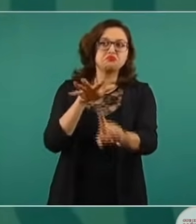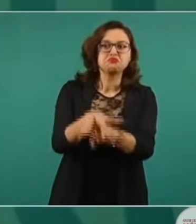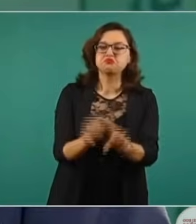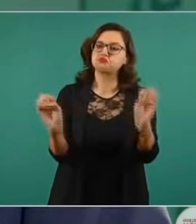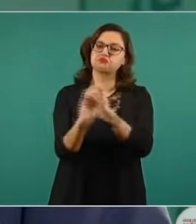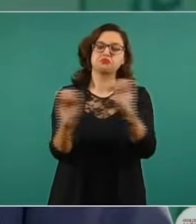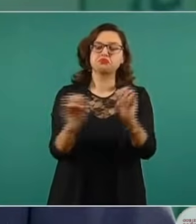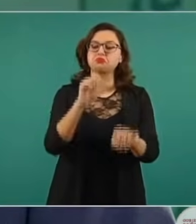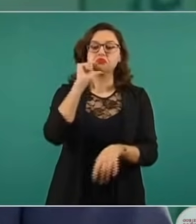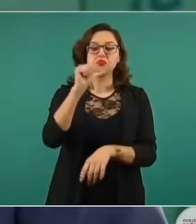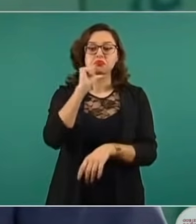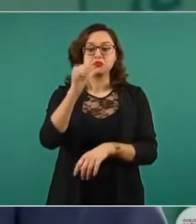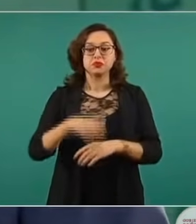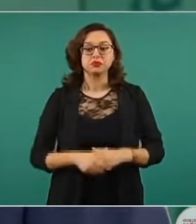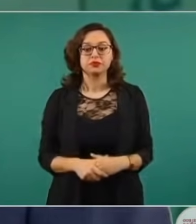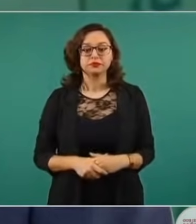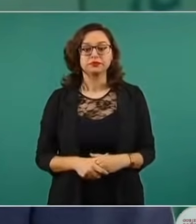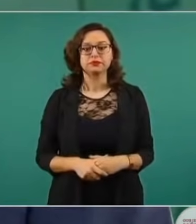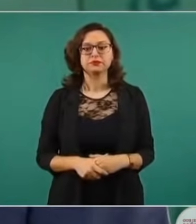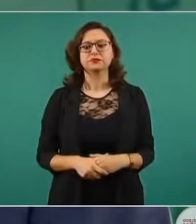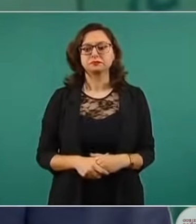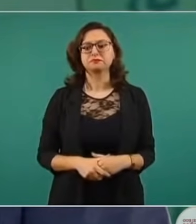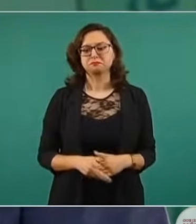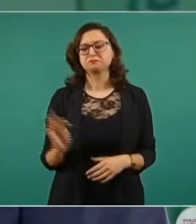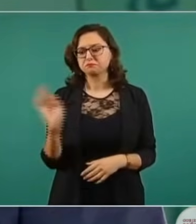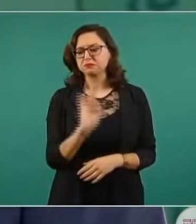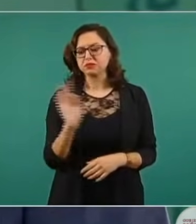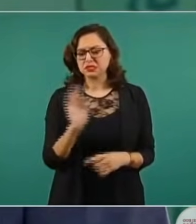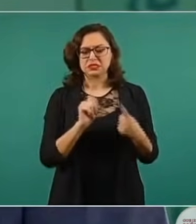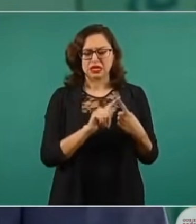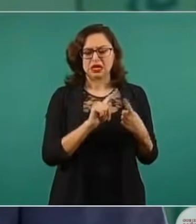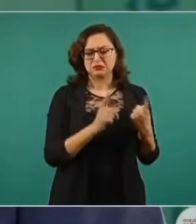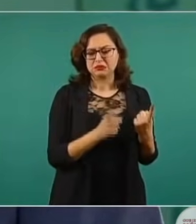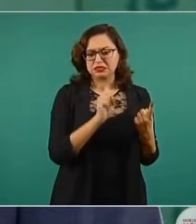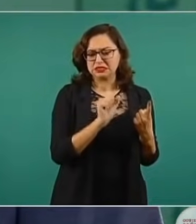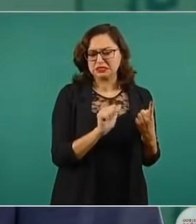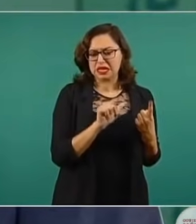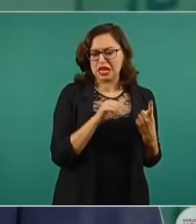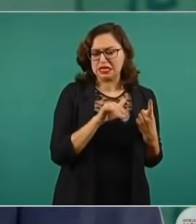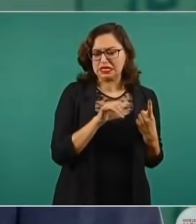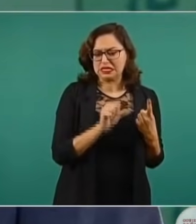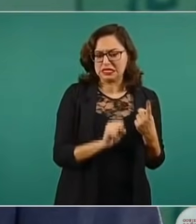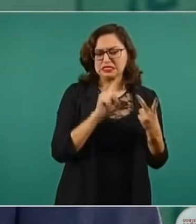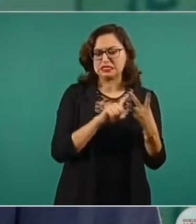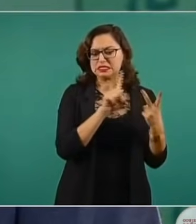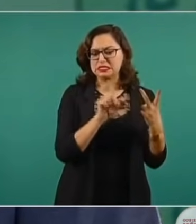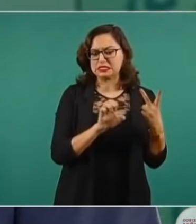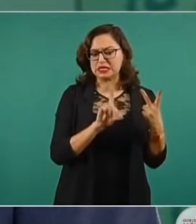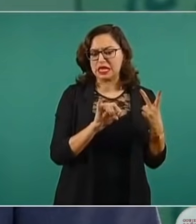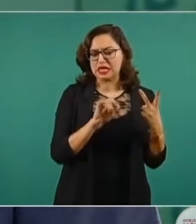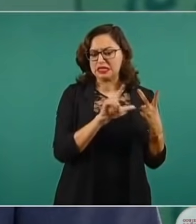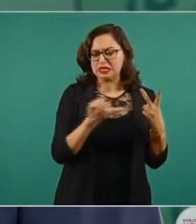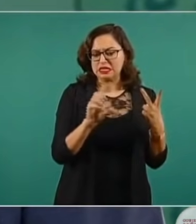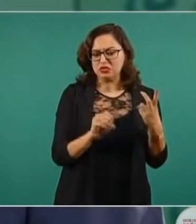que Salinas tuviese mucha popularidad, o Zedillo, o Fox,